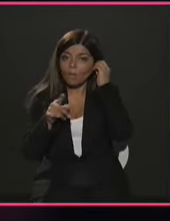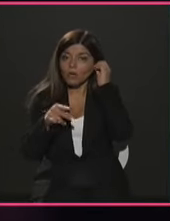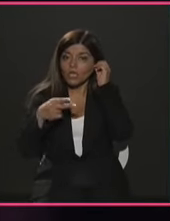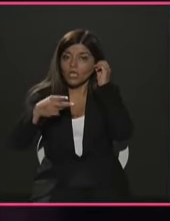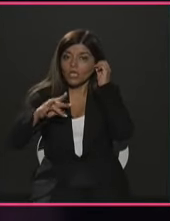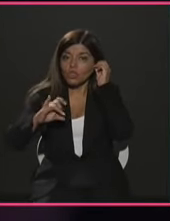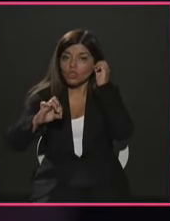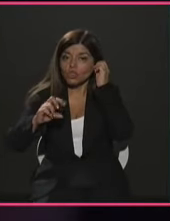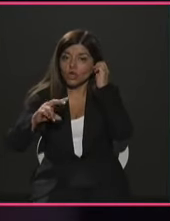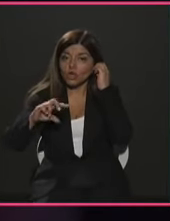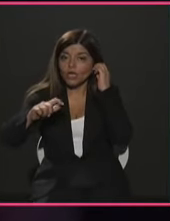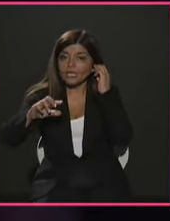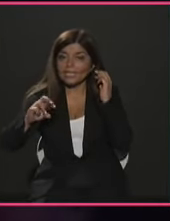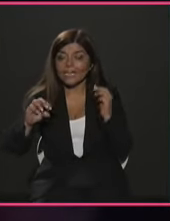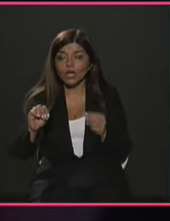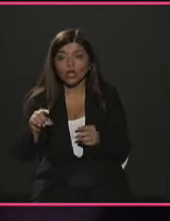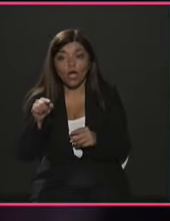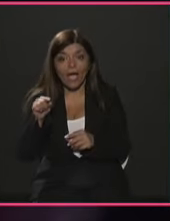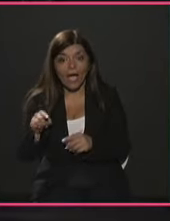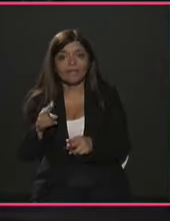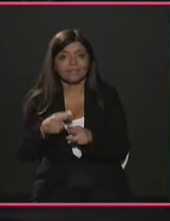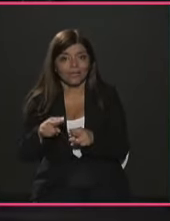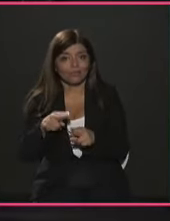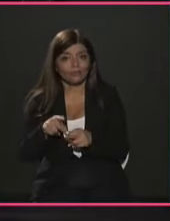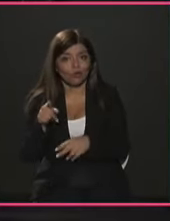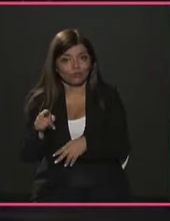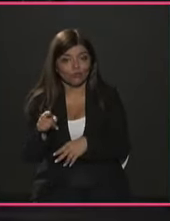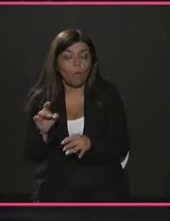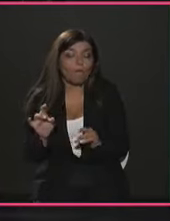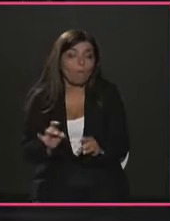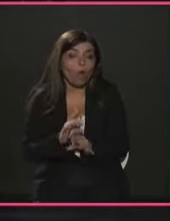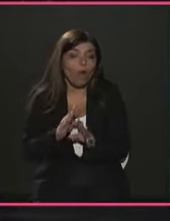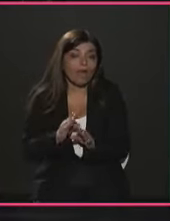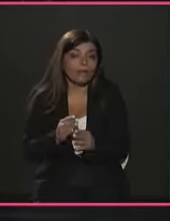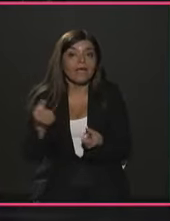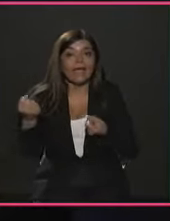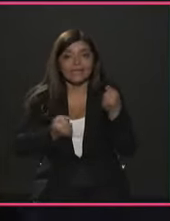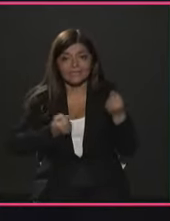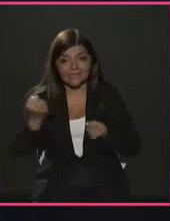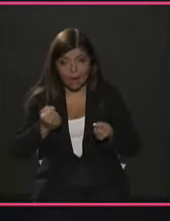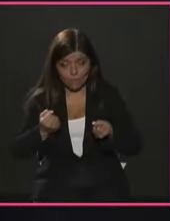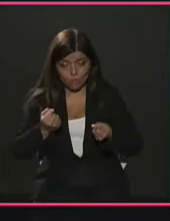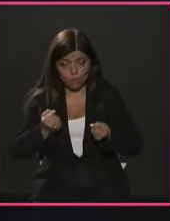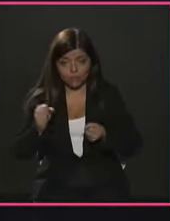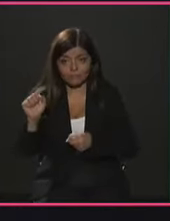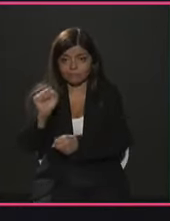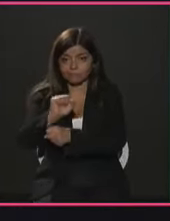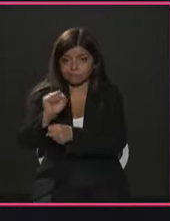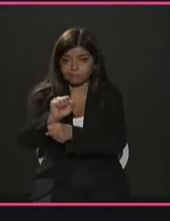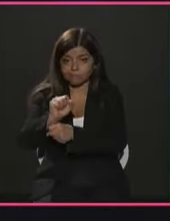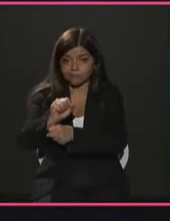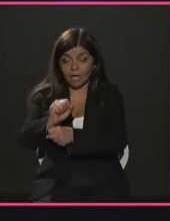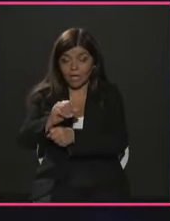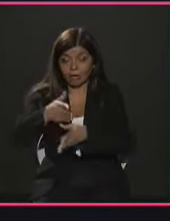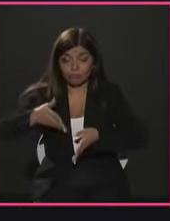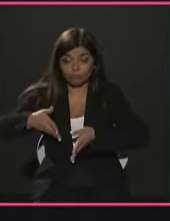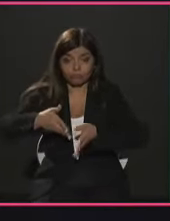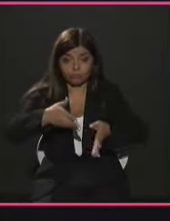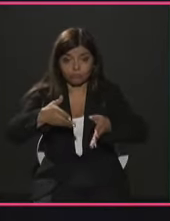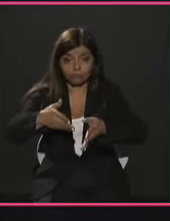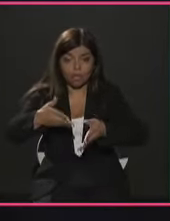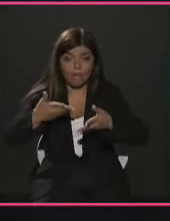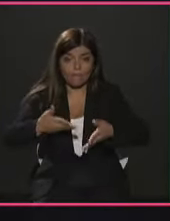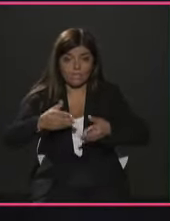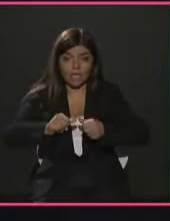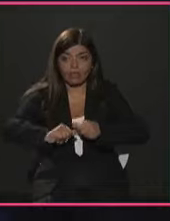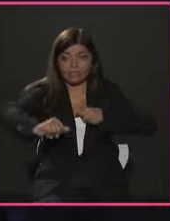consenso va a ser la solución va a ser la solución probablemente en el transporte en algunos segmentos de transporte terrestre pesados